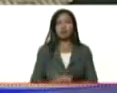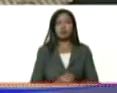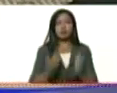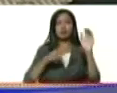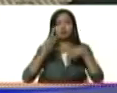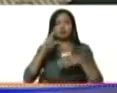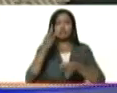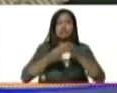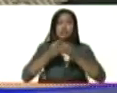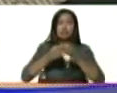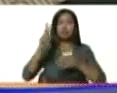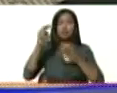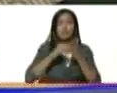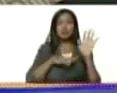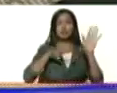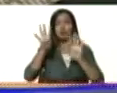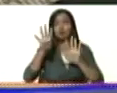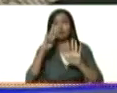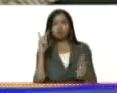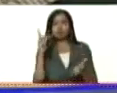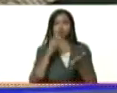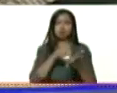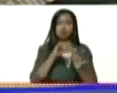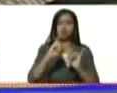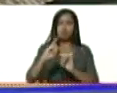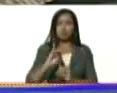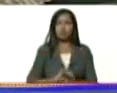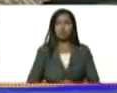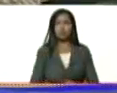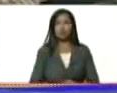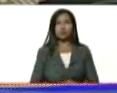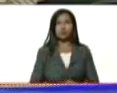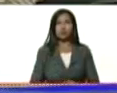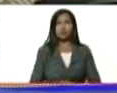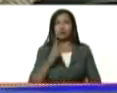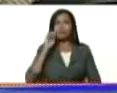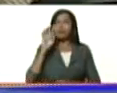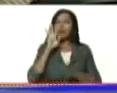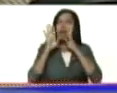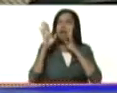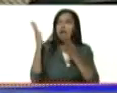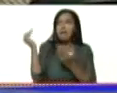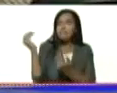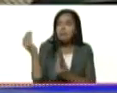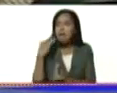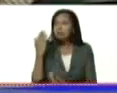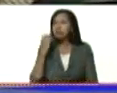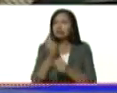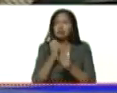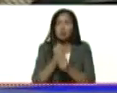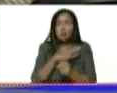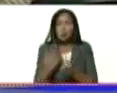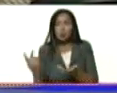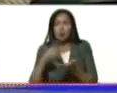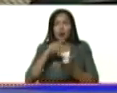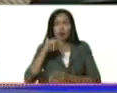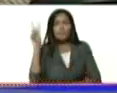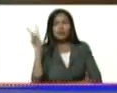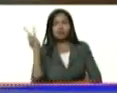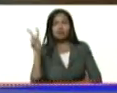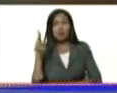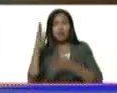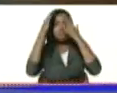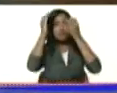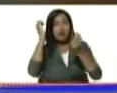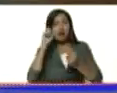12 de septiembre del 2009, cuando usted llegó lleno de esperanzas y ganas de trabajo a Venezuela,